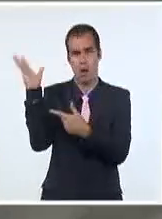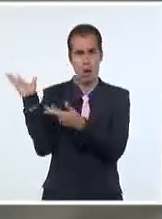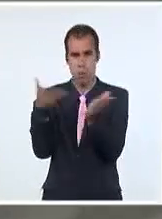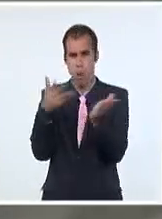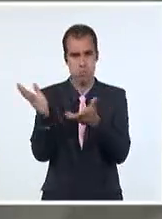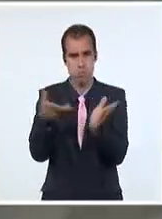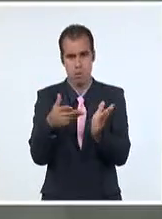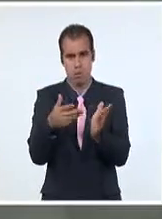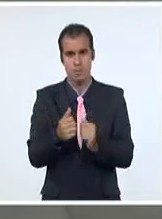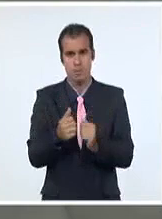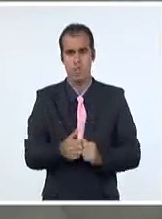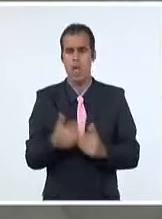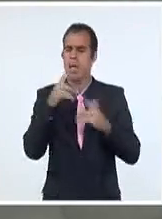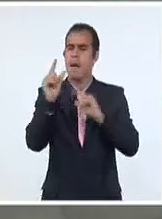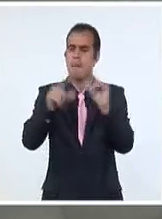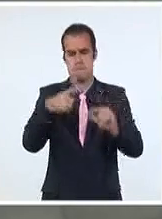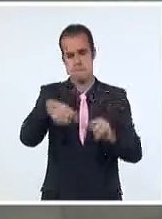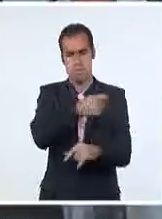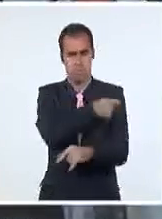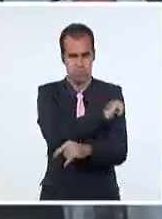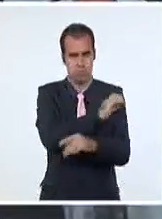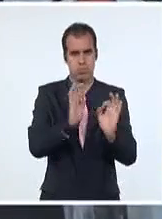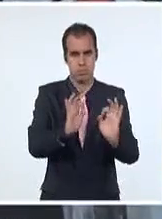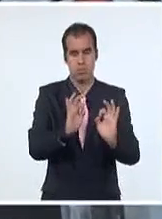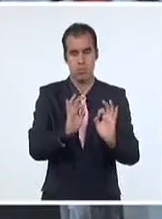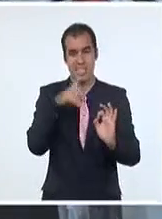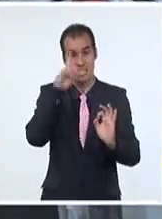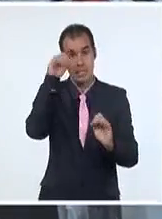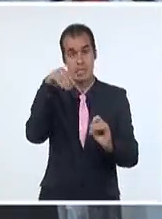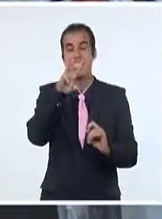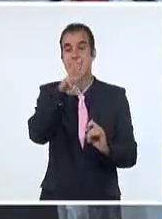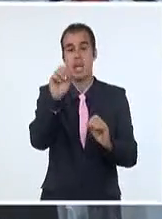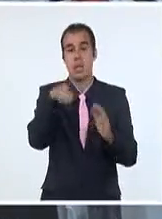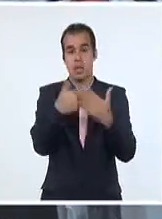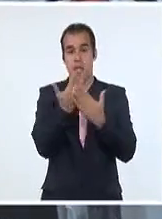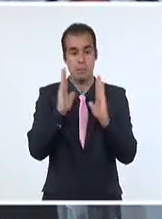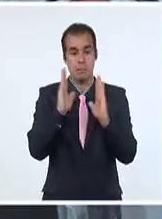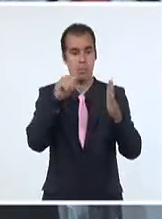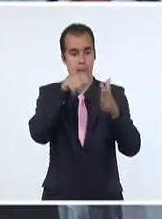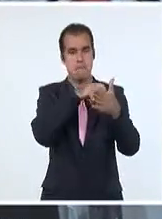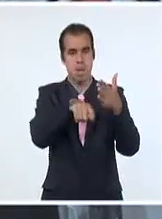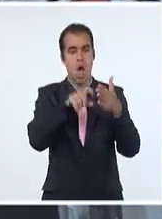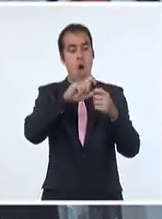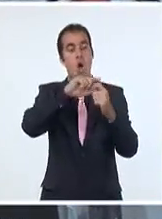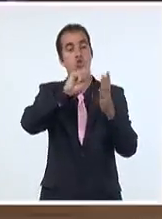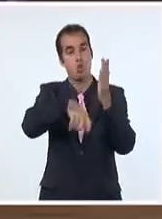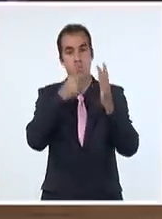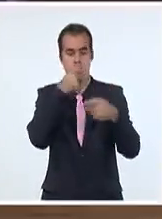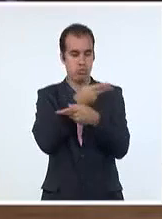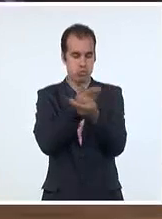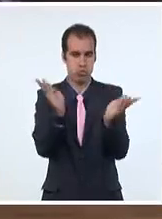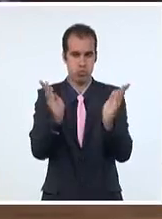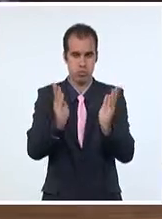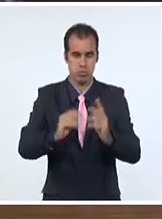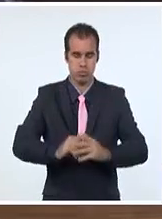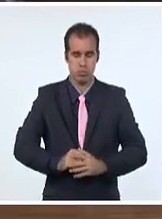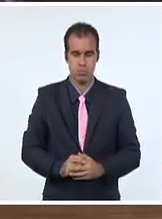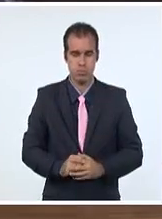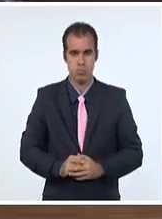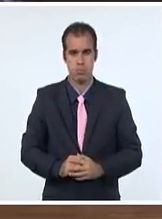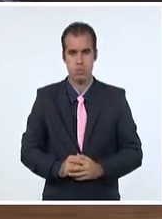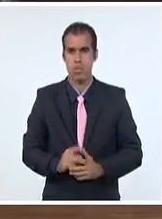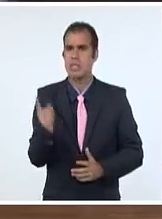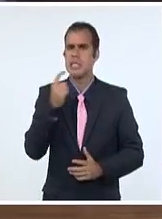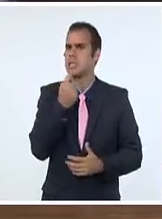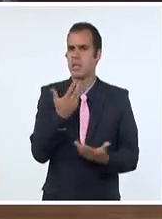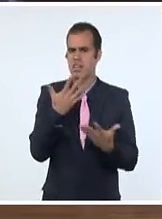a personas naturales y que sobrepasan los 30 días establecidos en el contrato para su distribución. Así lo expresó